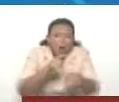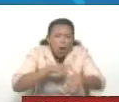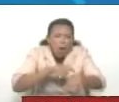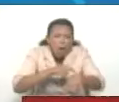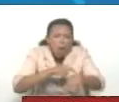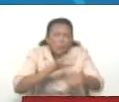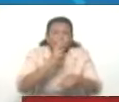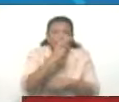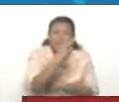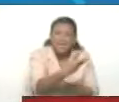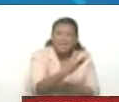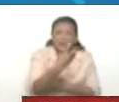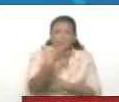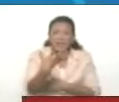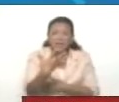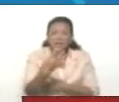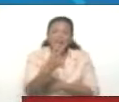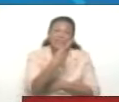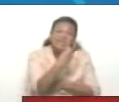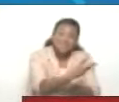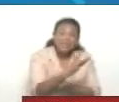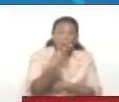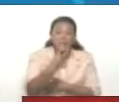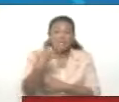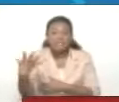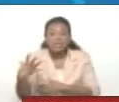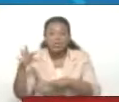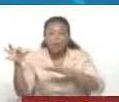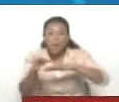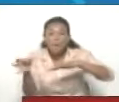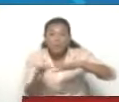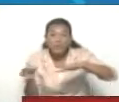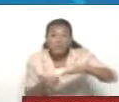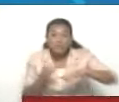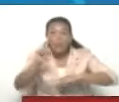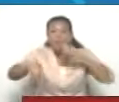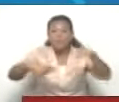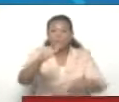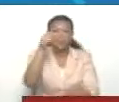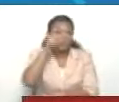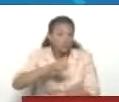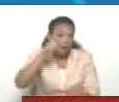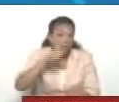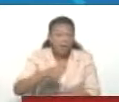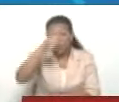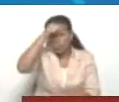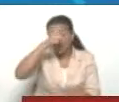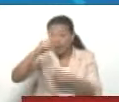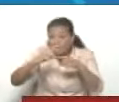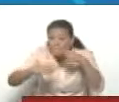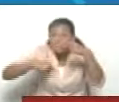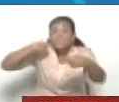de los 335 municipios. El próximo sábado y domingo